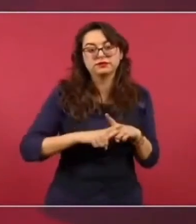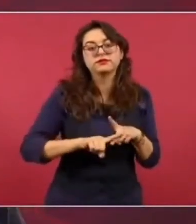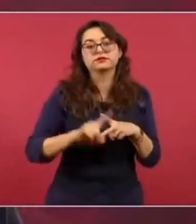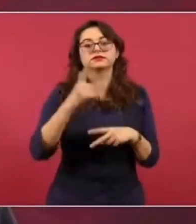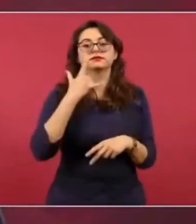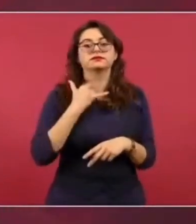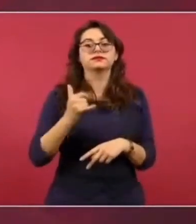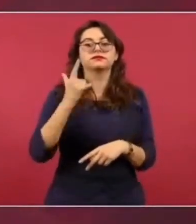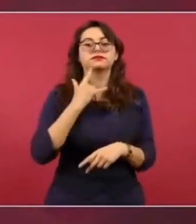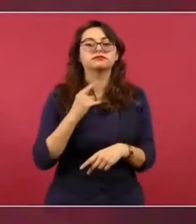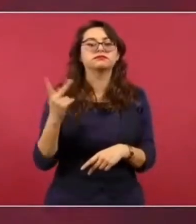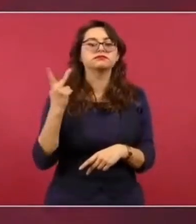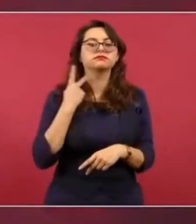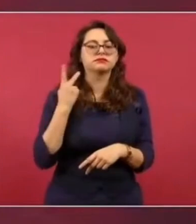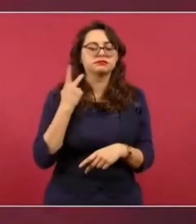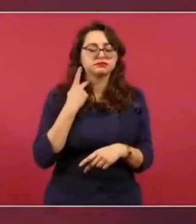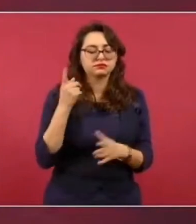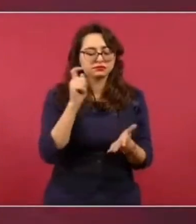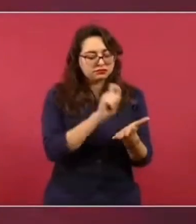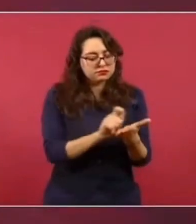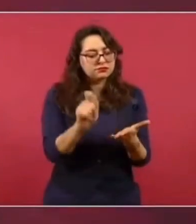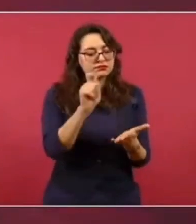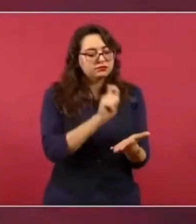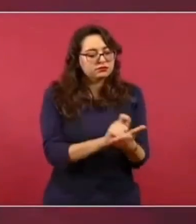pensando en los jóvenes.